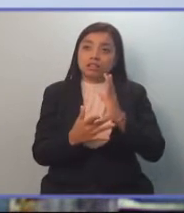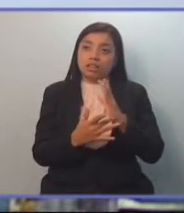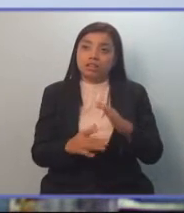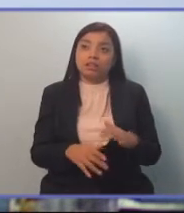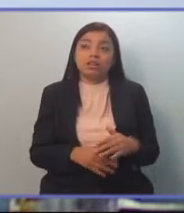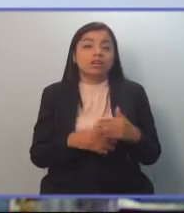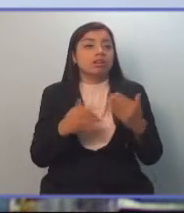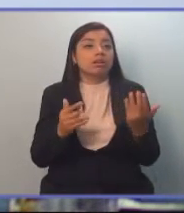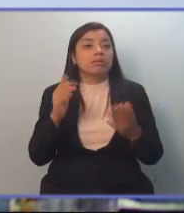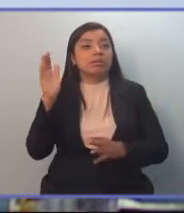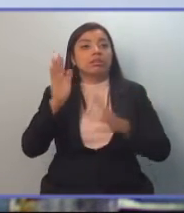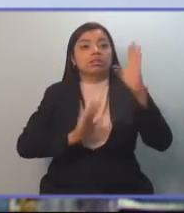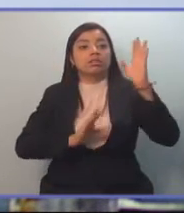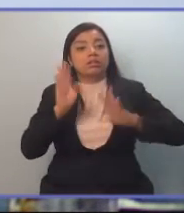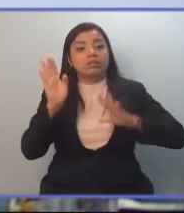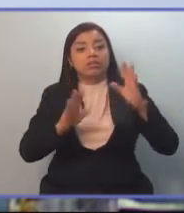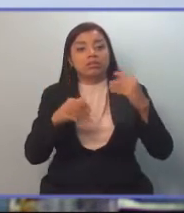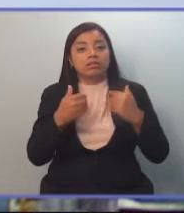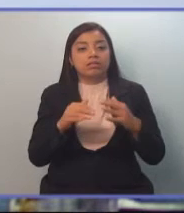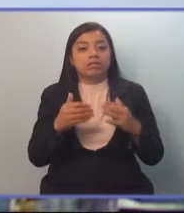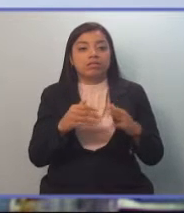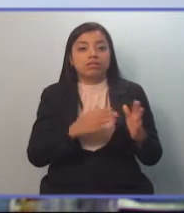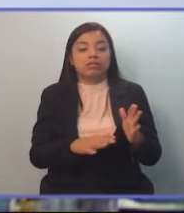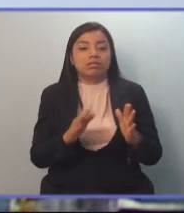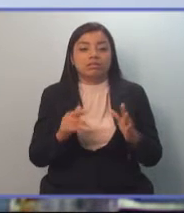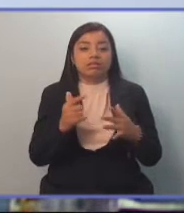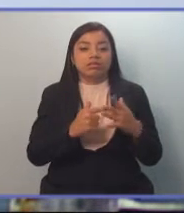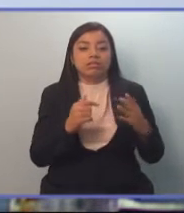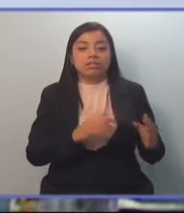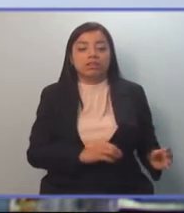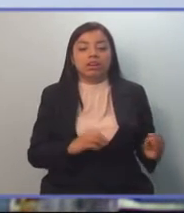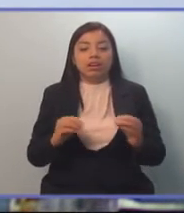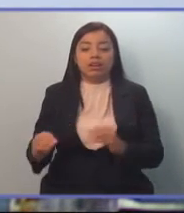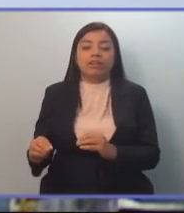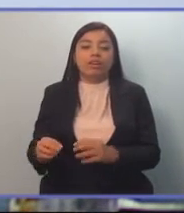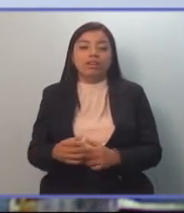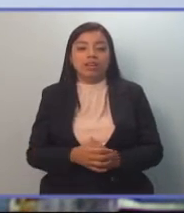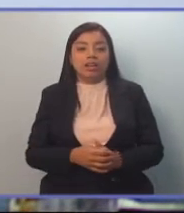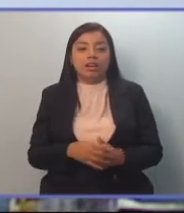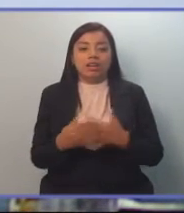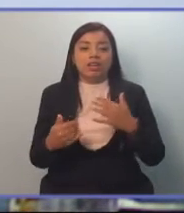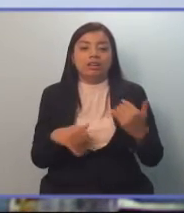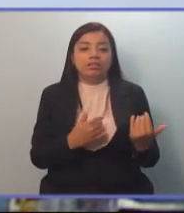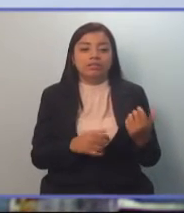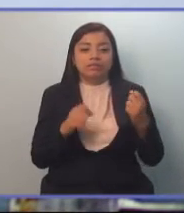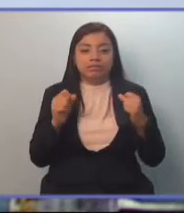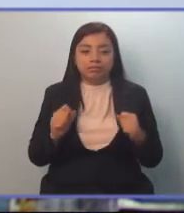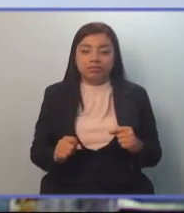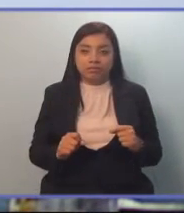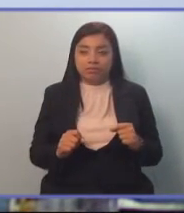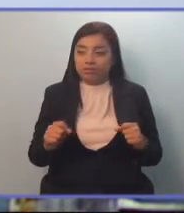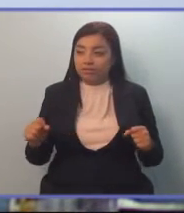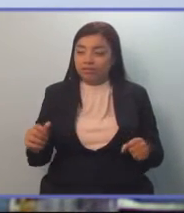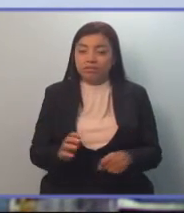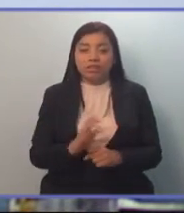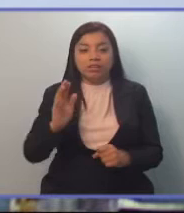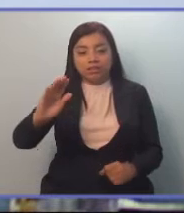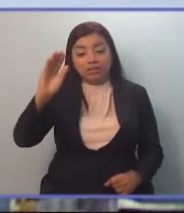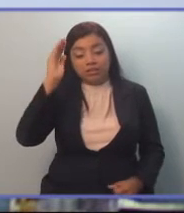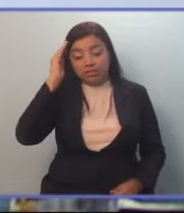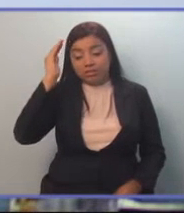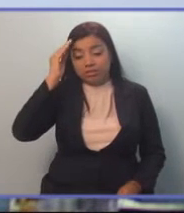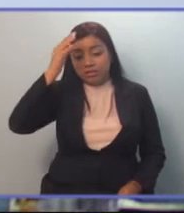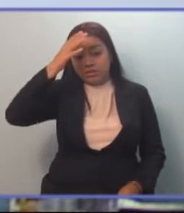han participado todos los actores en la aplicación de la ley, y las mismas se emitieron con suficiente conocimiento de la